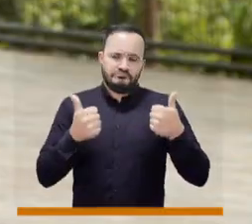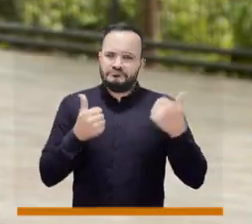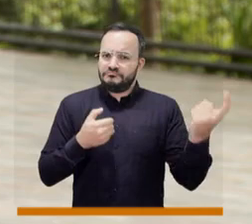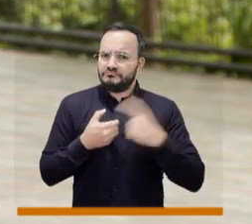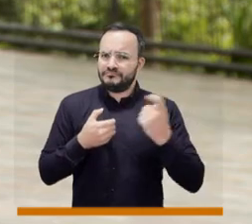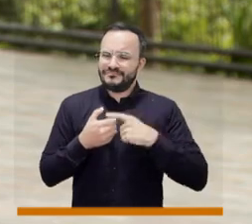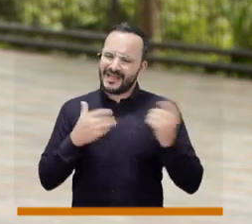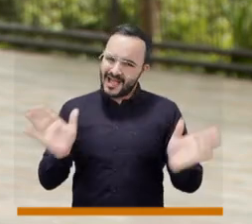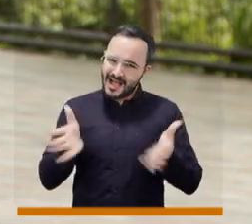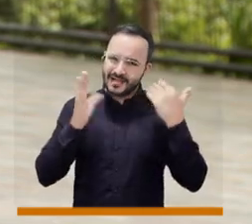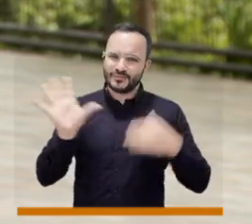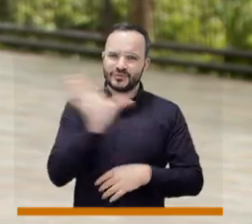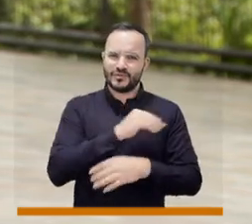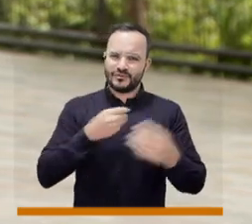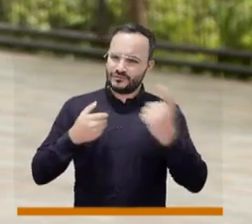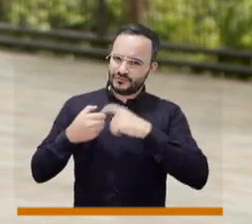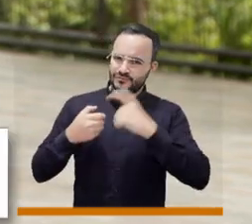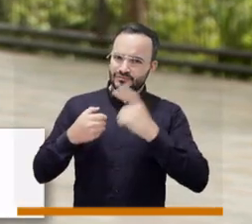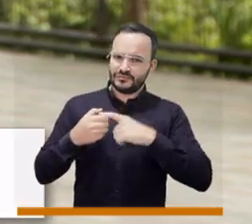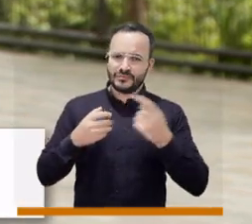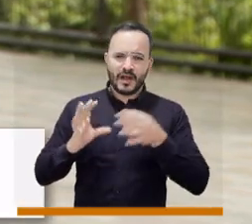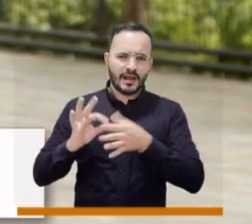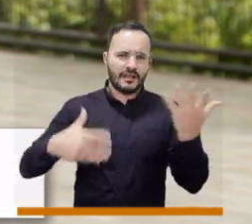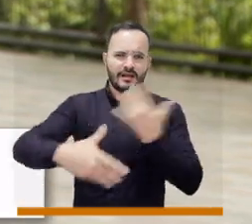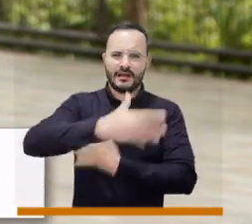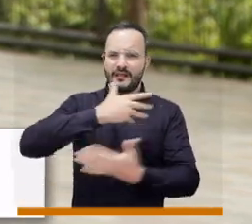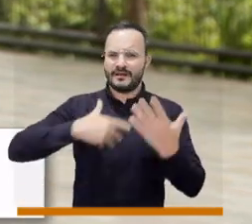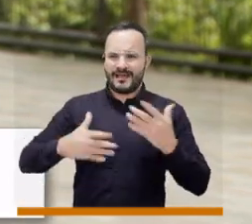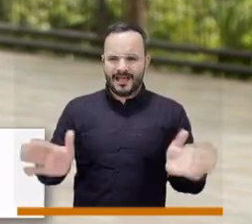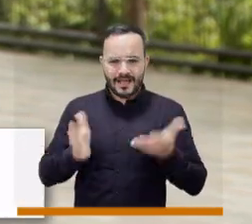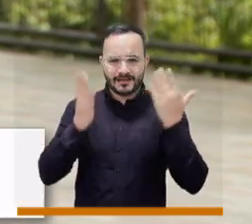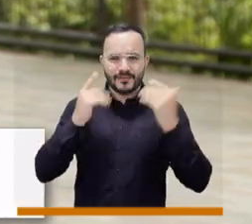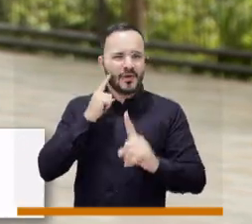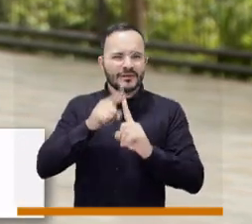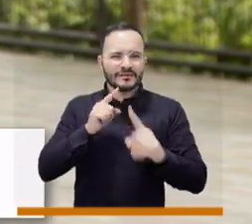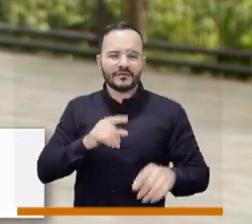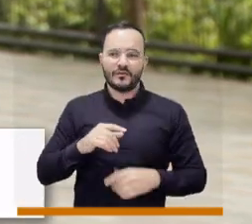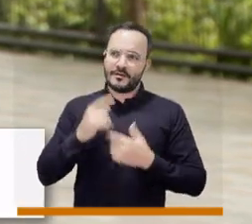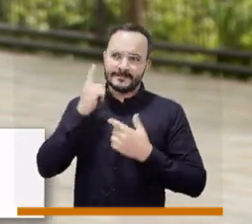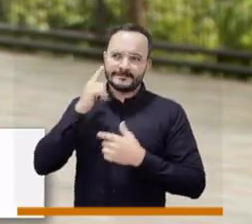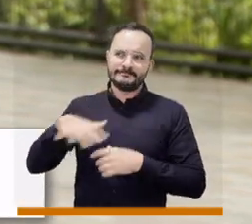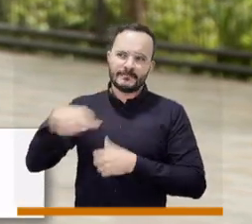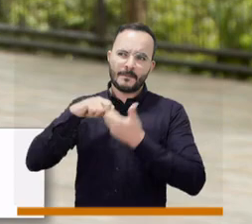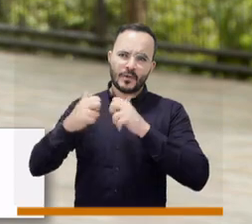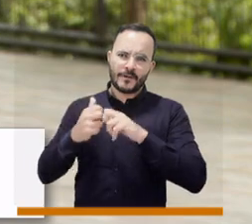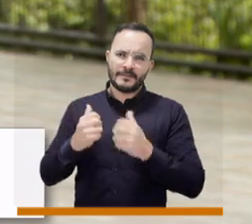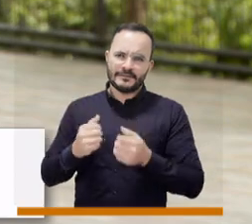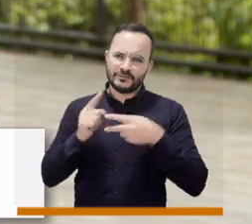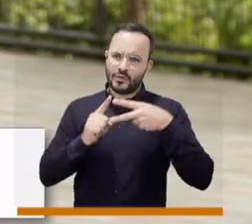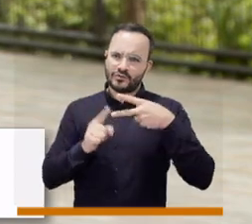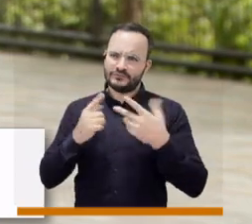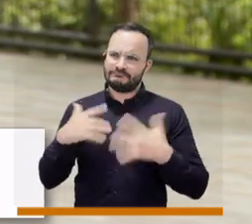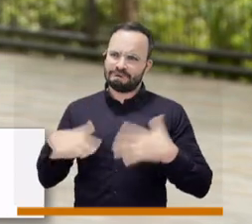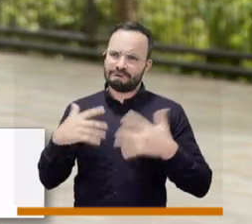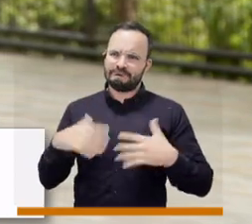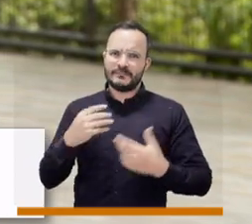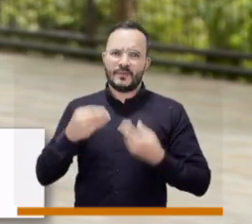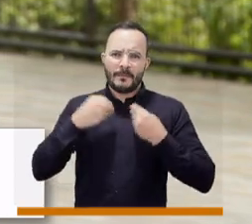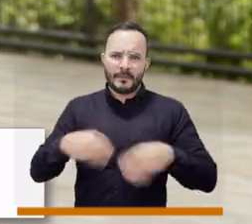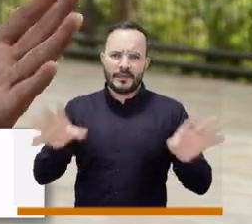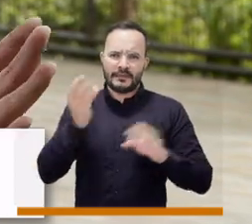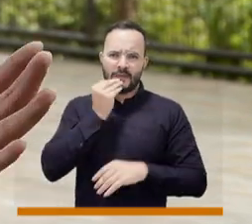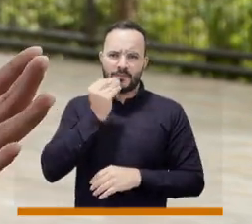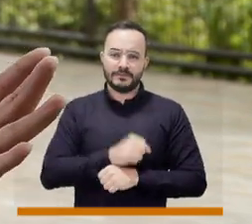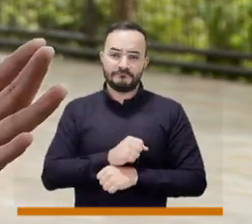grandes y la invitación es a que se sumen, a que se conecten, porque definitivamente todos tenemos que aportar en la solución de estos dos grandes